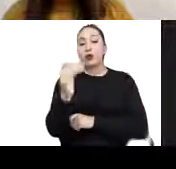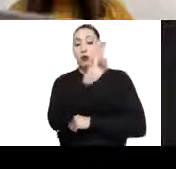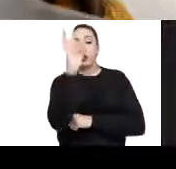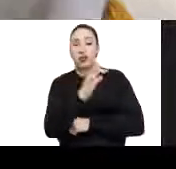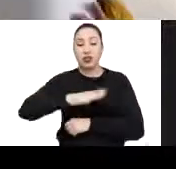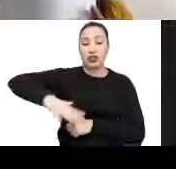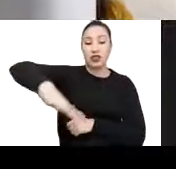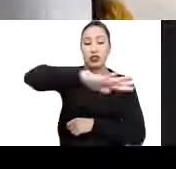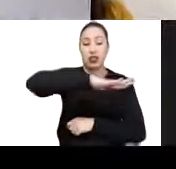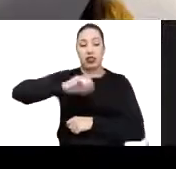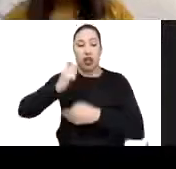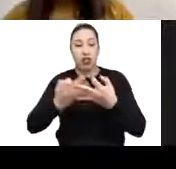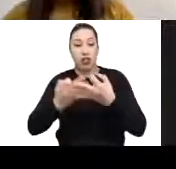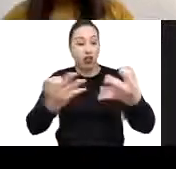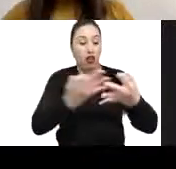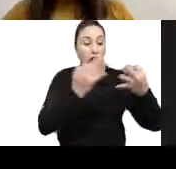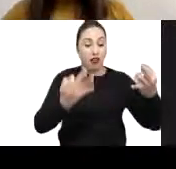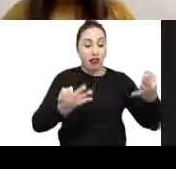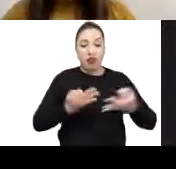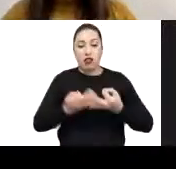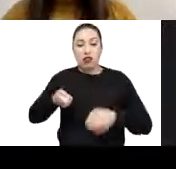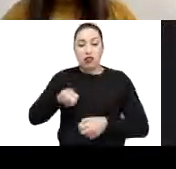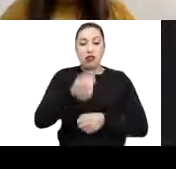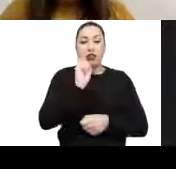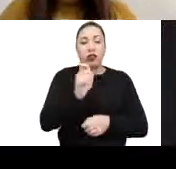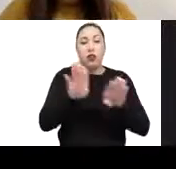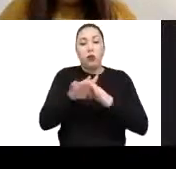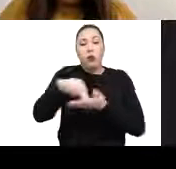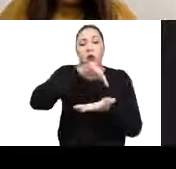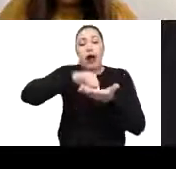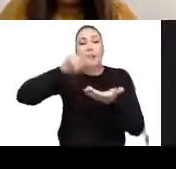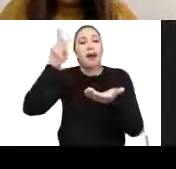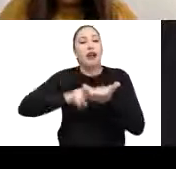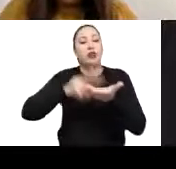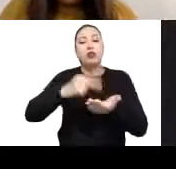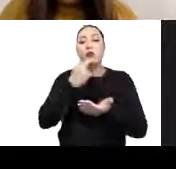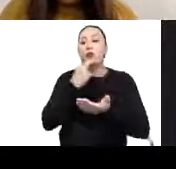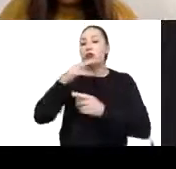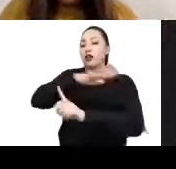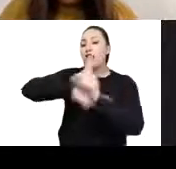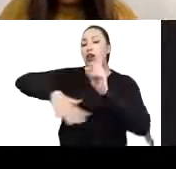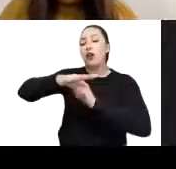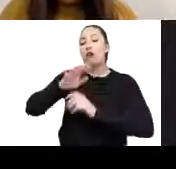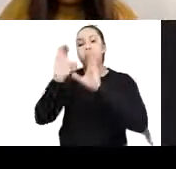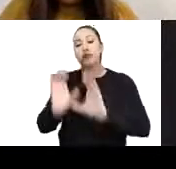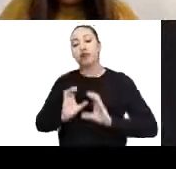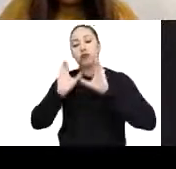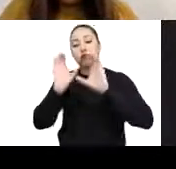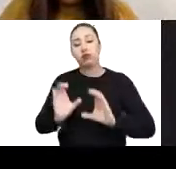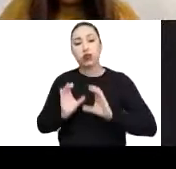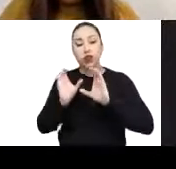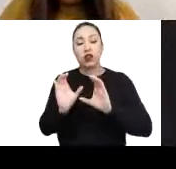territorio corresponde a lo que llamamos suelo de conservación, es decir, una proporción mayor de